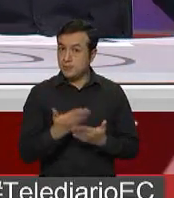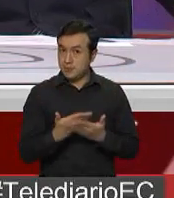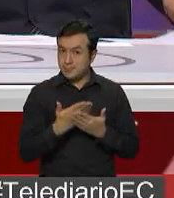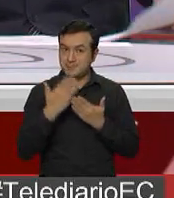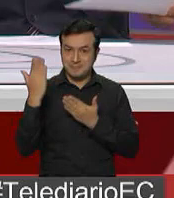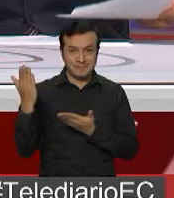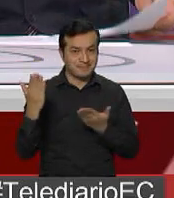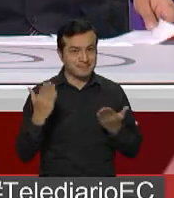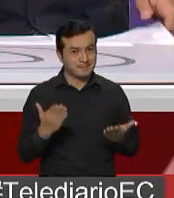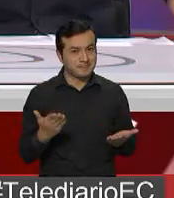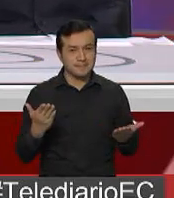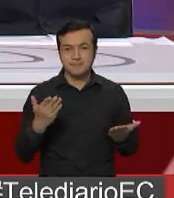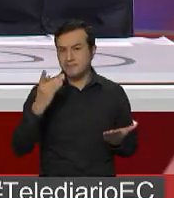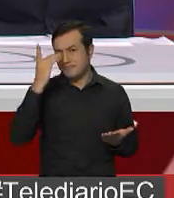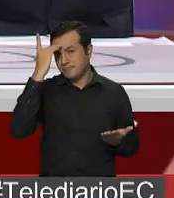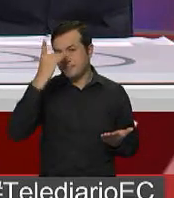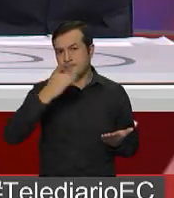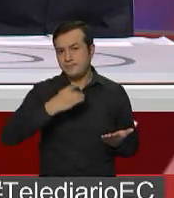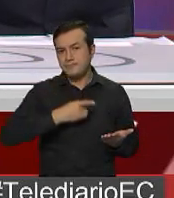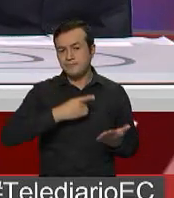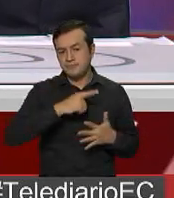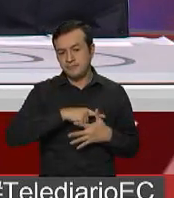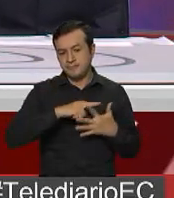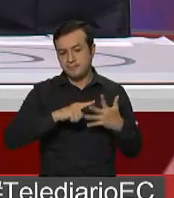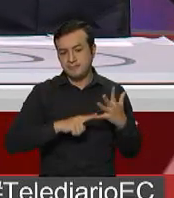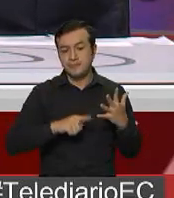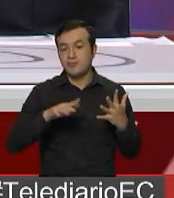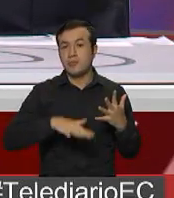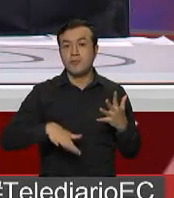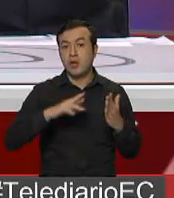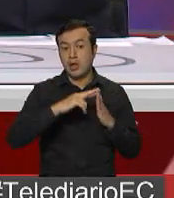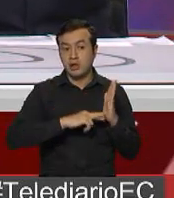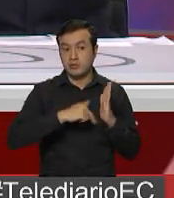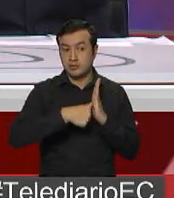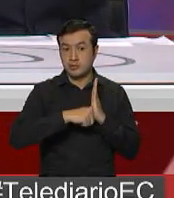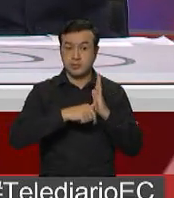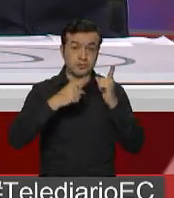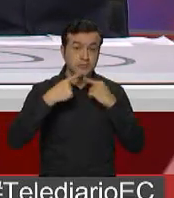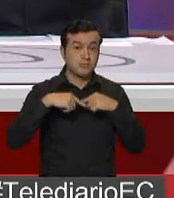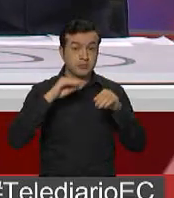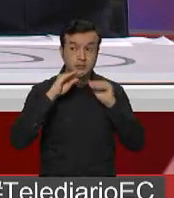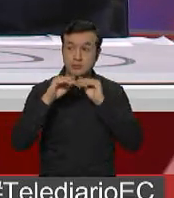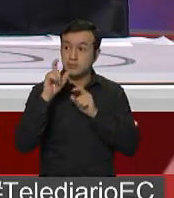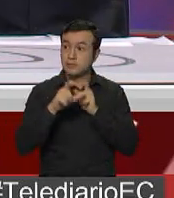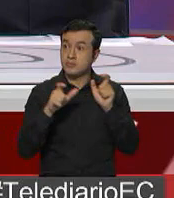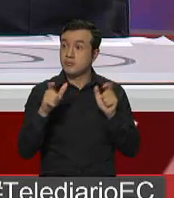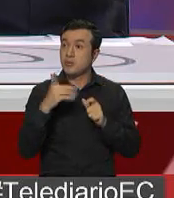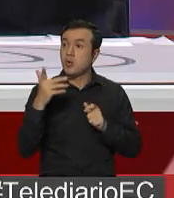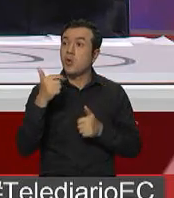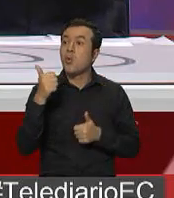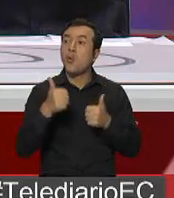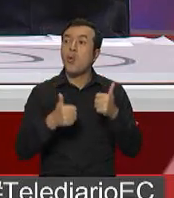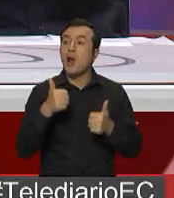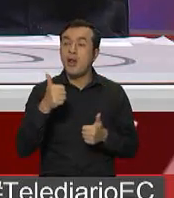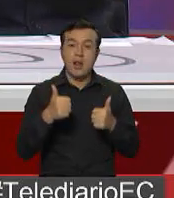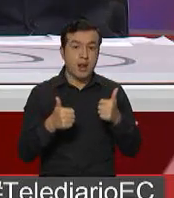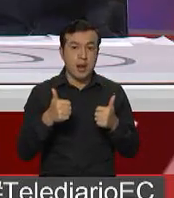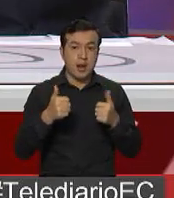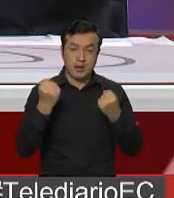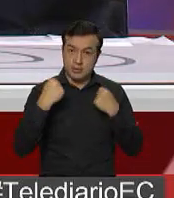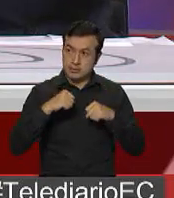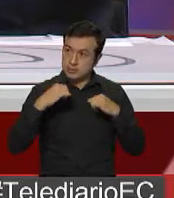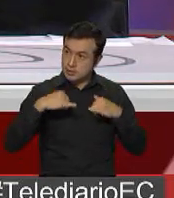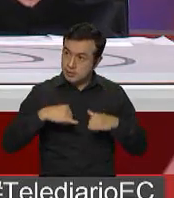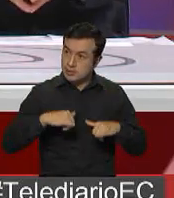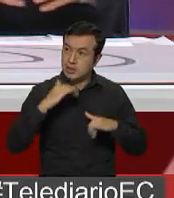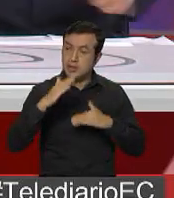siempre. Bueno, ¿qué decisiones se han tomado últimamente en el Registro Civil para conocimiento de la ciudadanía? ¿Qué trámites se están retomando de